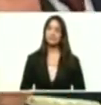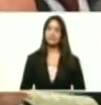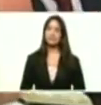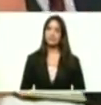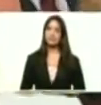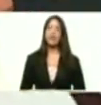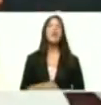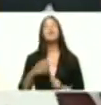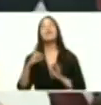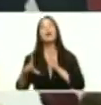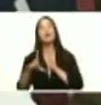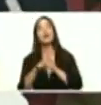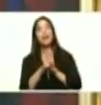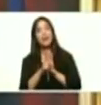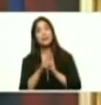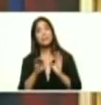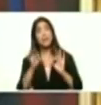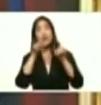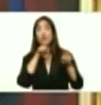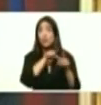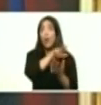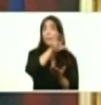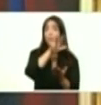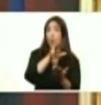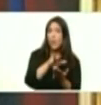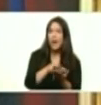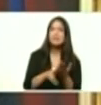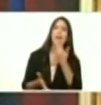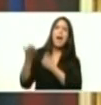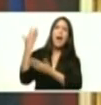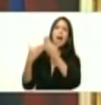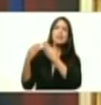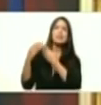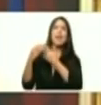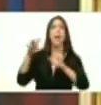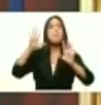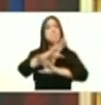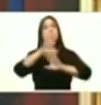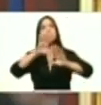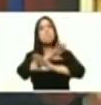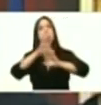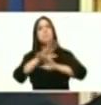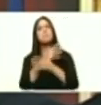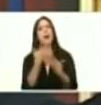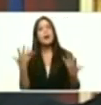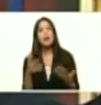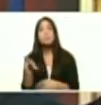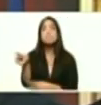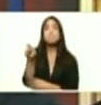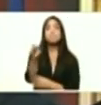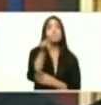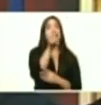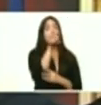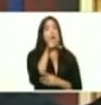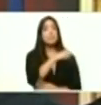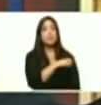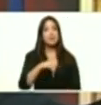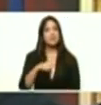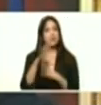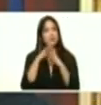Las leyes habilitantes, Ramos Alup, que tú le aprobaste a Carlos Andrés Pérez, fue para privatizar todo el parque industrial económico del país